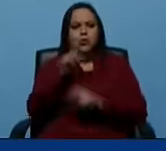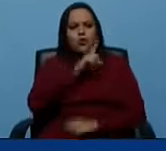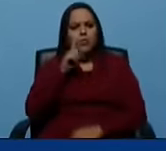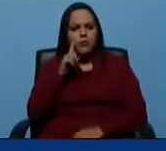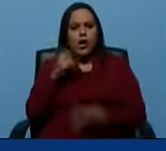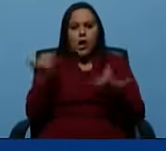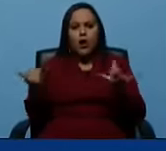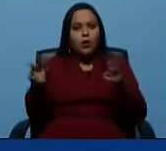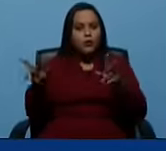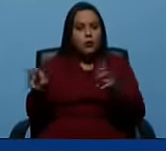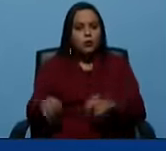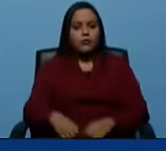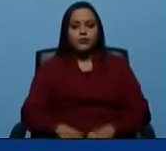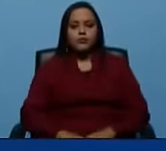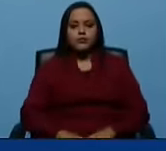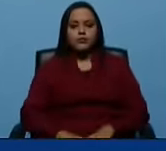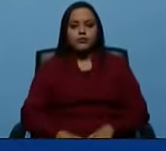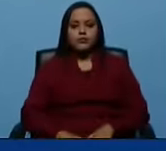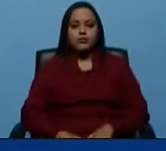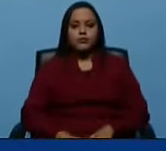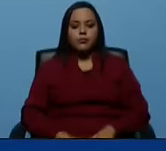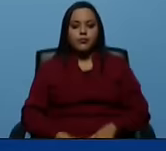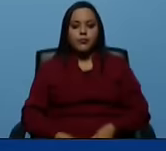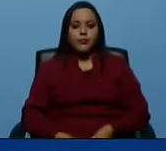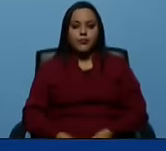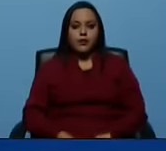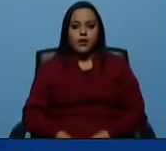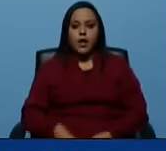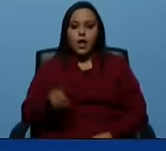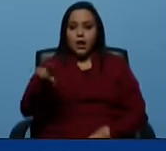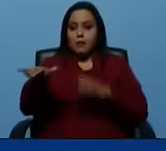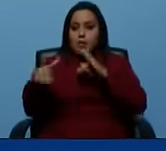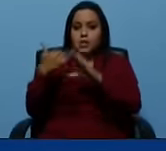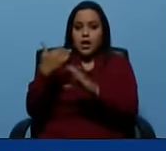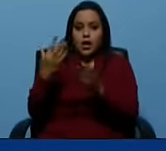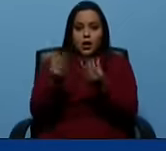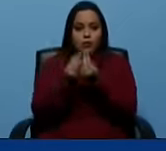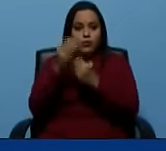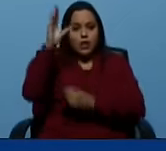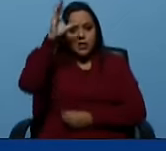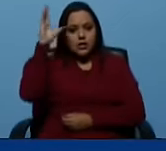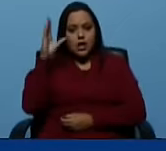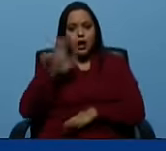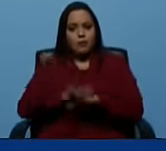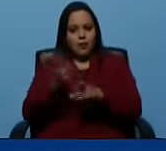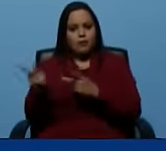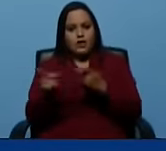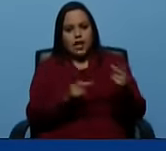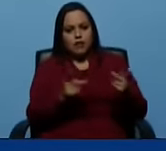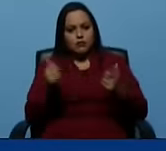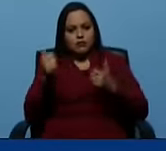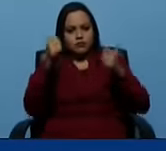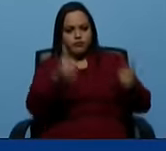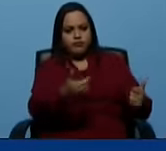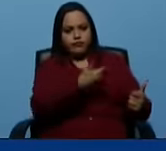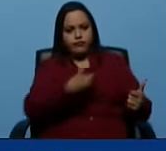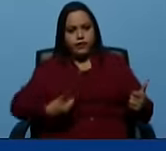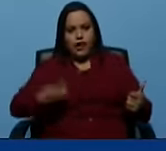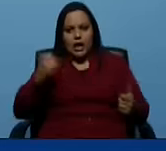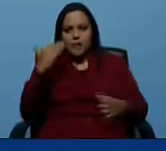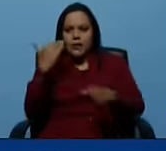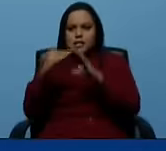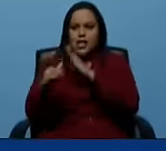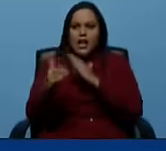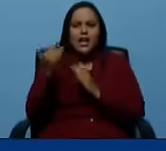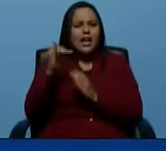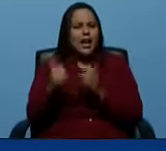llegar. Él me mandó un mensaje con el canciller, porque nos invitaron a su toma de posesión, y mandó un mensaje que contara